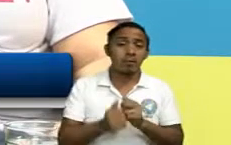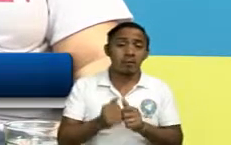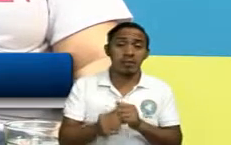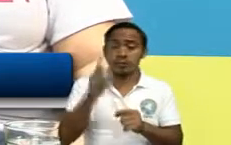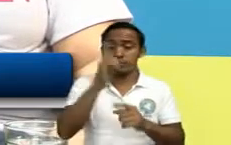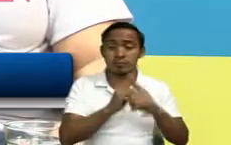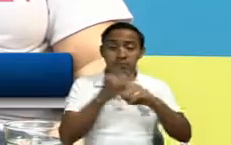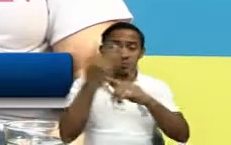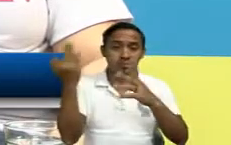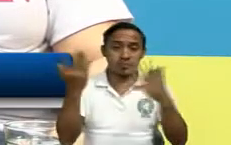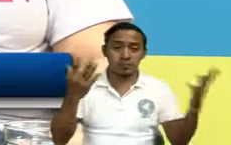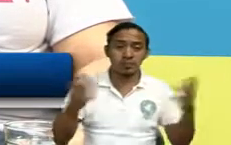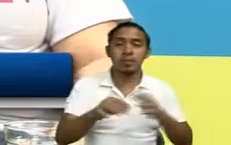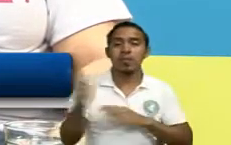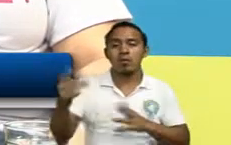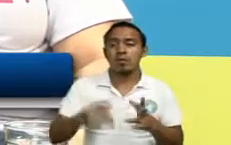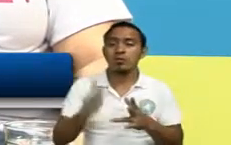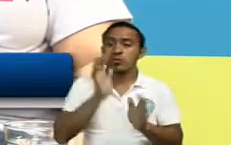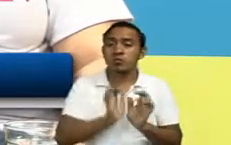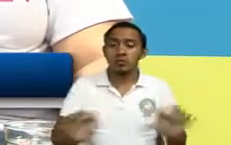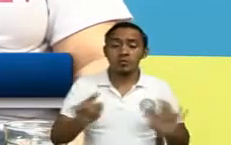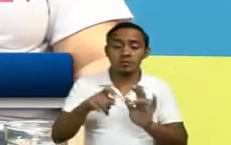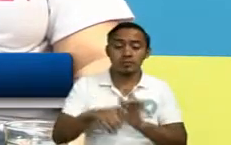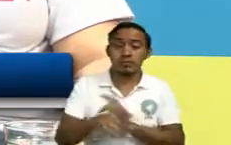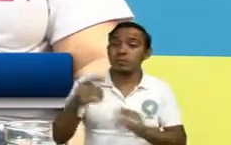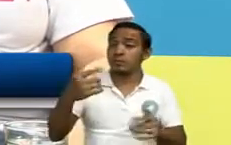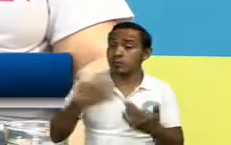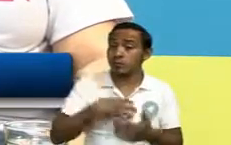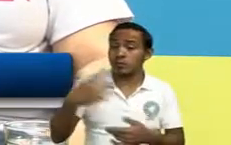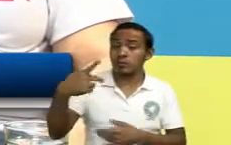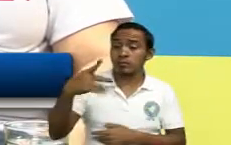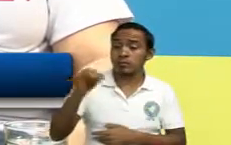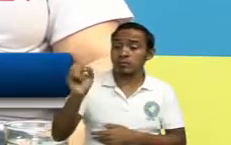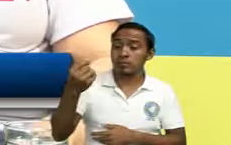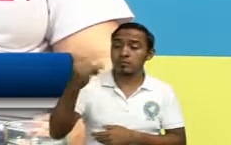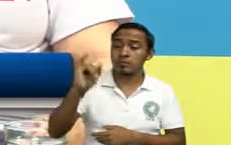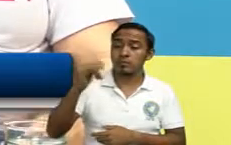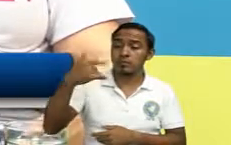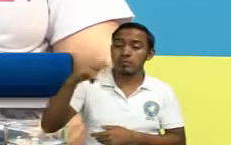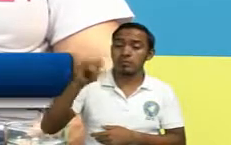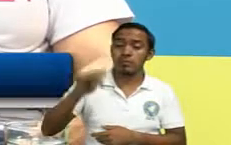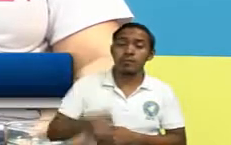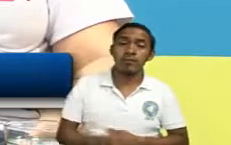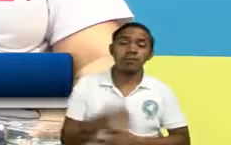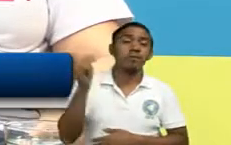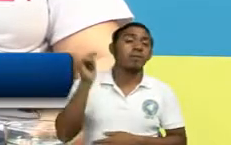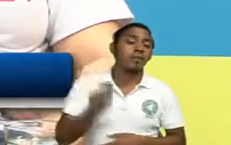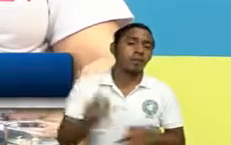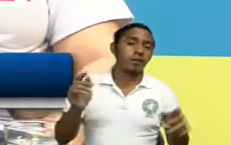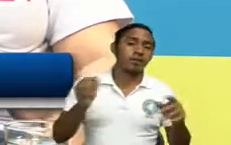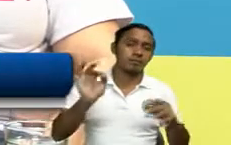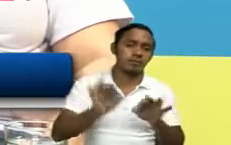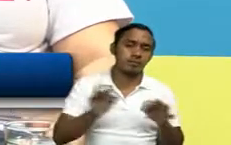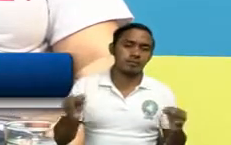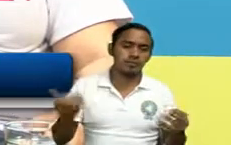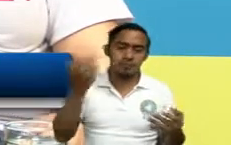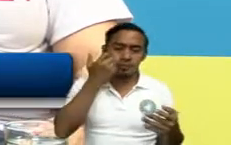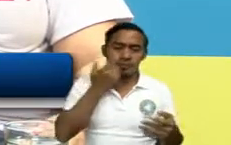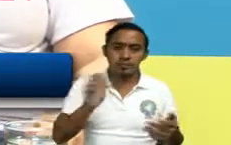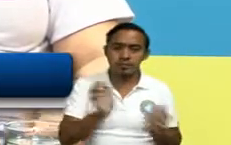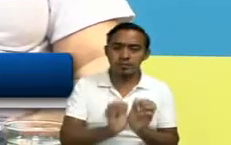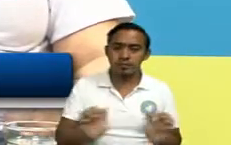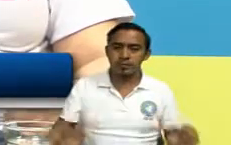con enfermedades psiquiátricas, ¿verdad? Pero que las enfermedades en los niños se pueden